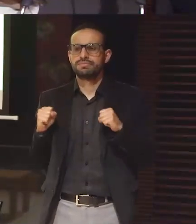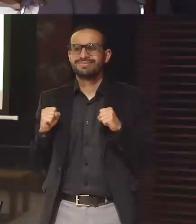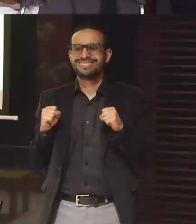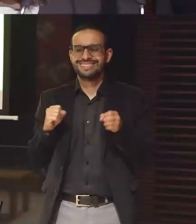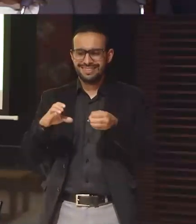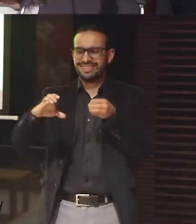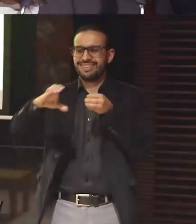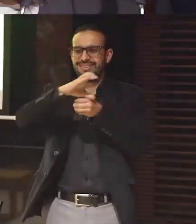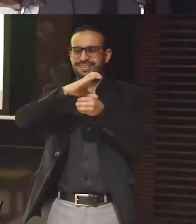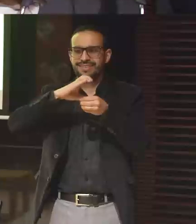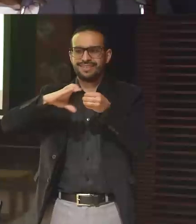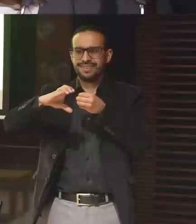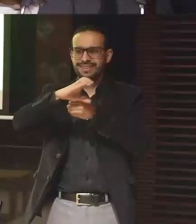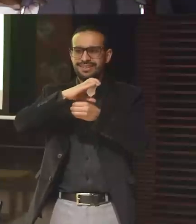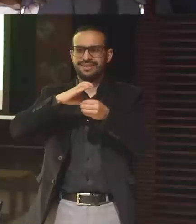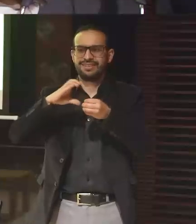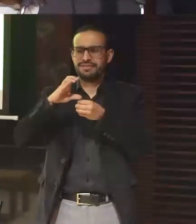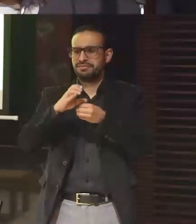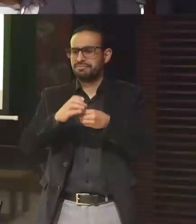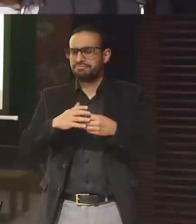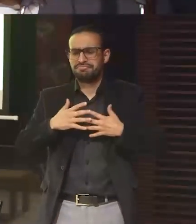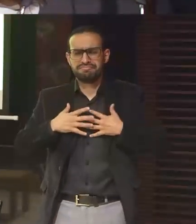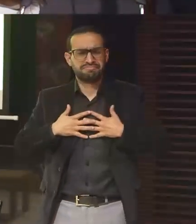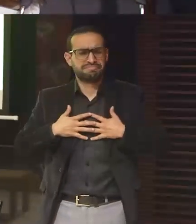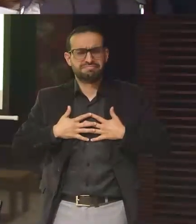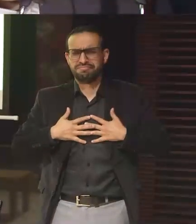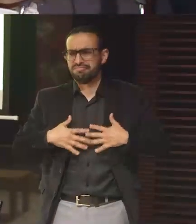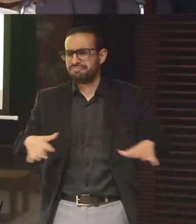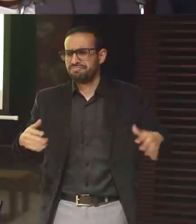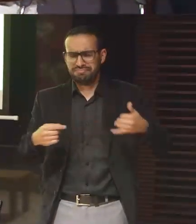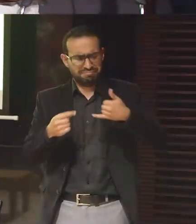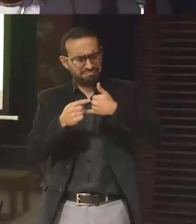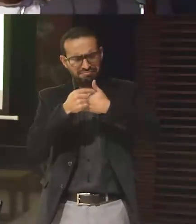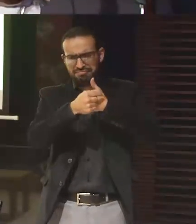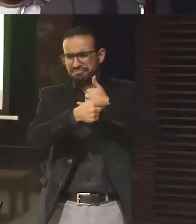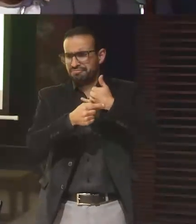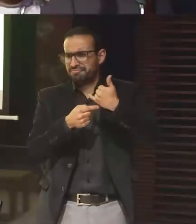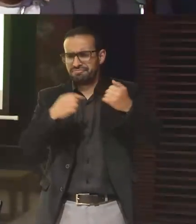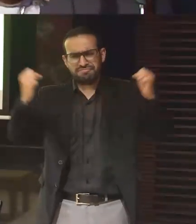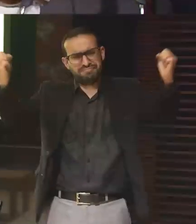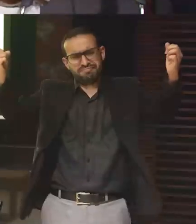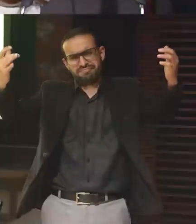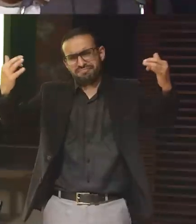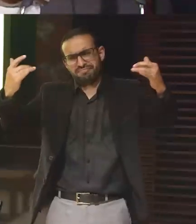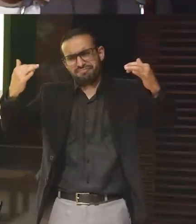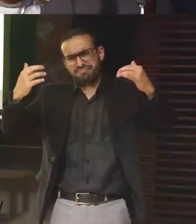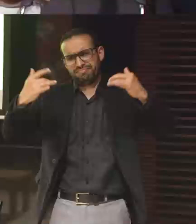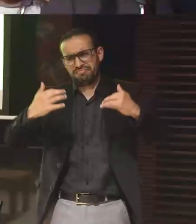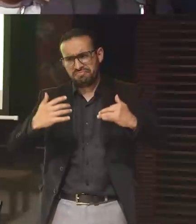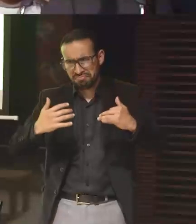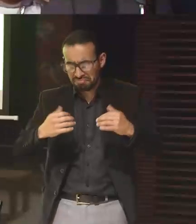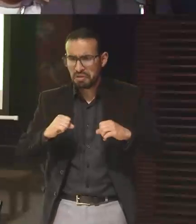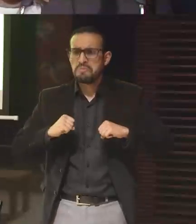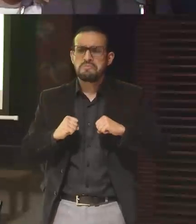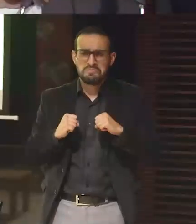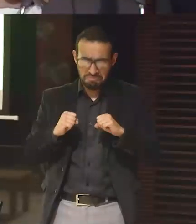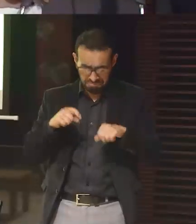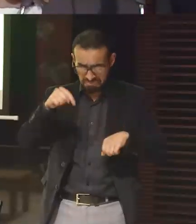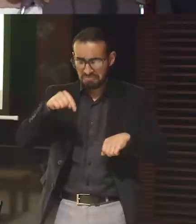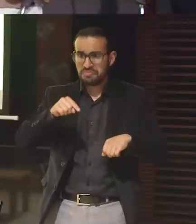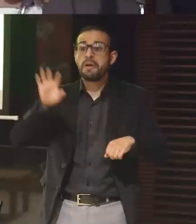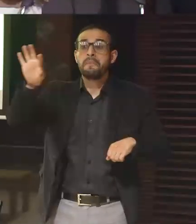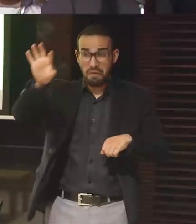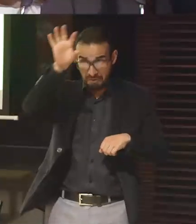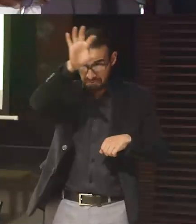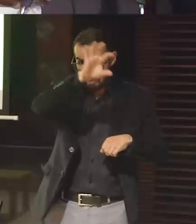ciudad que acoge a todo el mundo, gente que llega a Colombia o de fuera de Colombia. Y